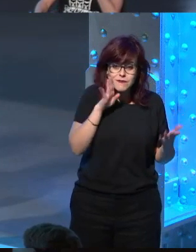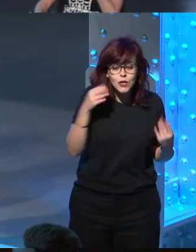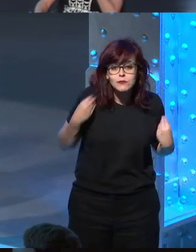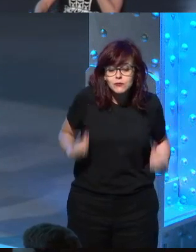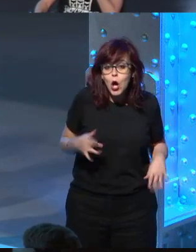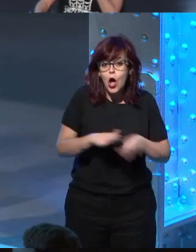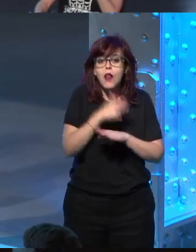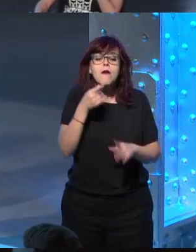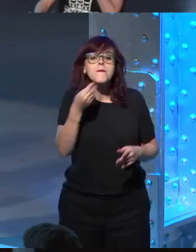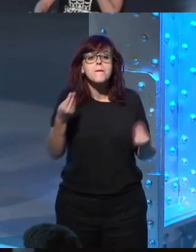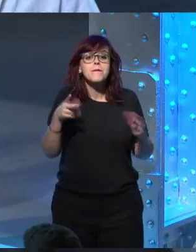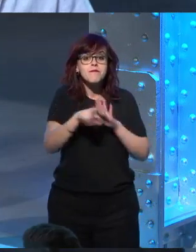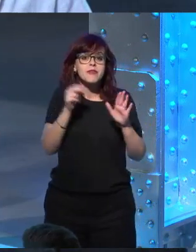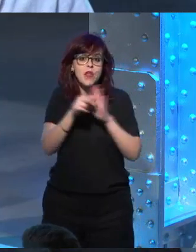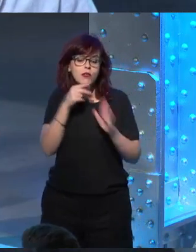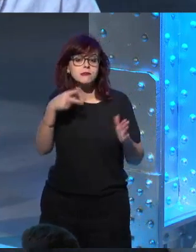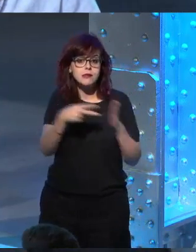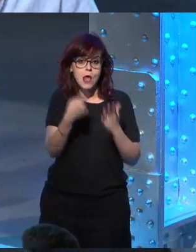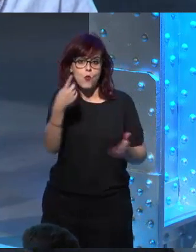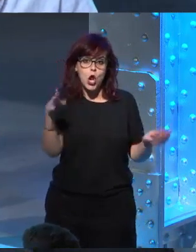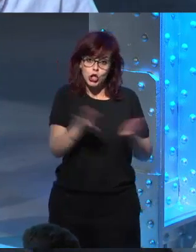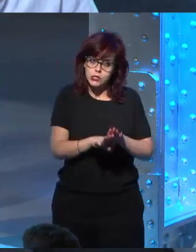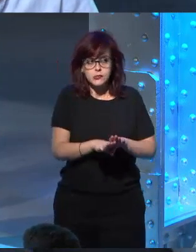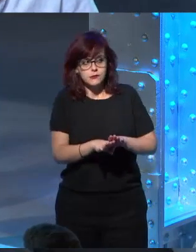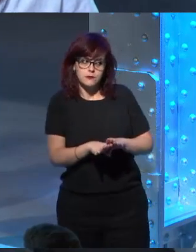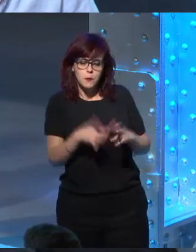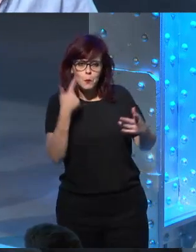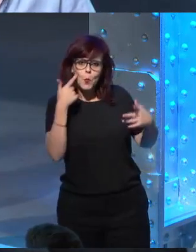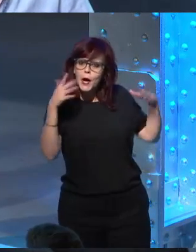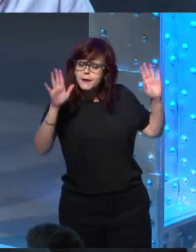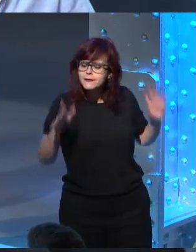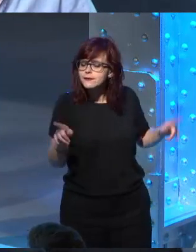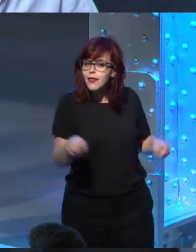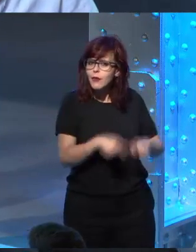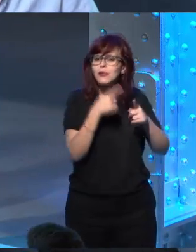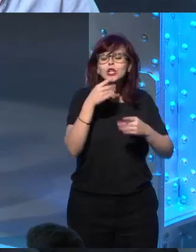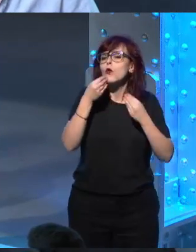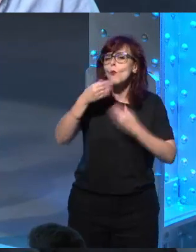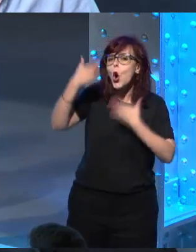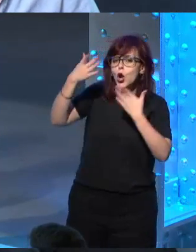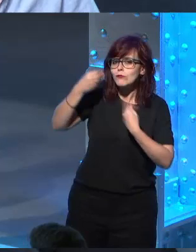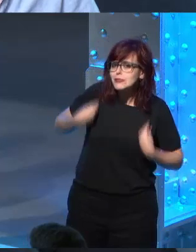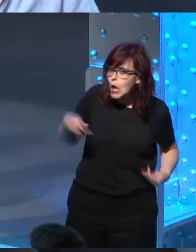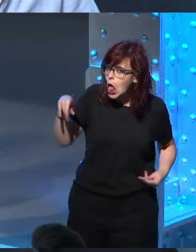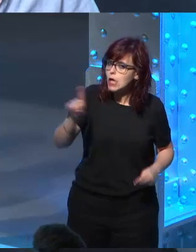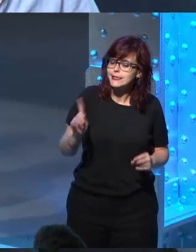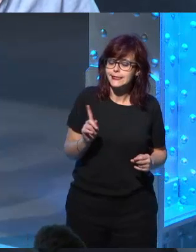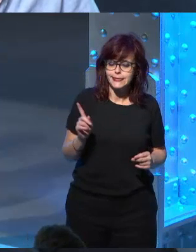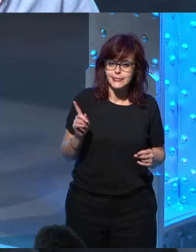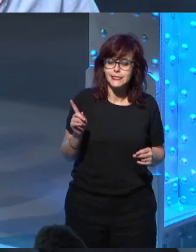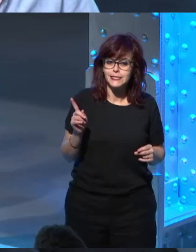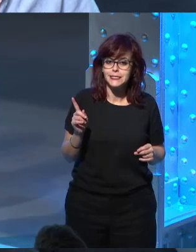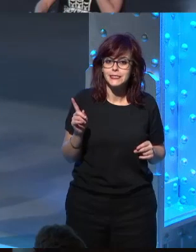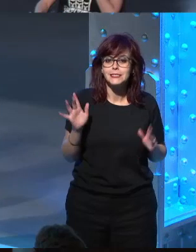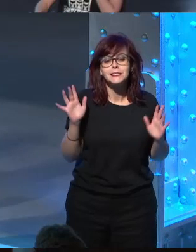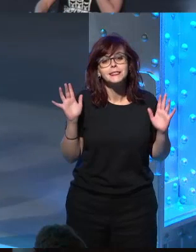el vídeo de Siria en una noche, pero... Claro. Bueno, que lo hice. Eso no es una genialidad. Entonces,